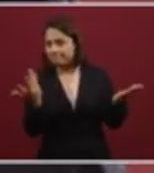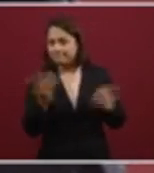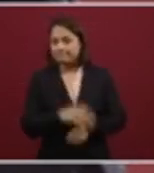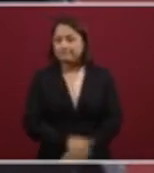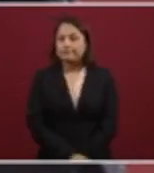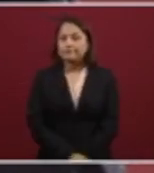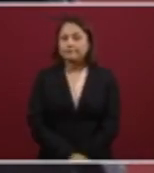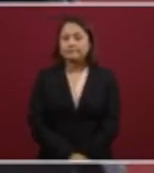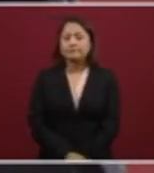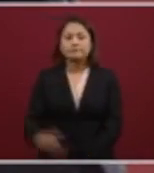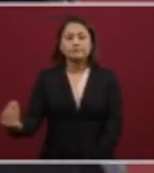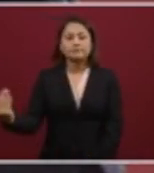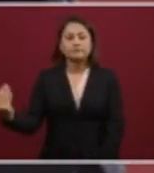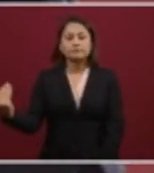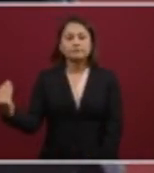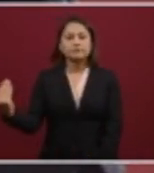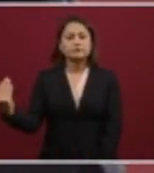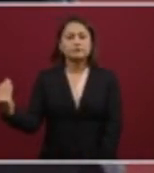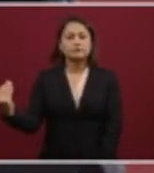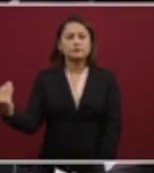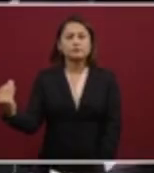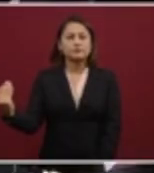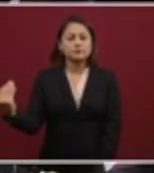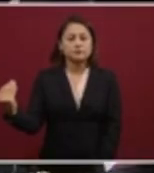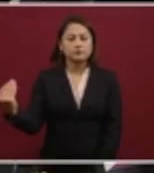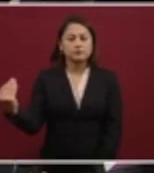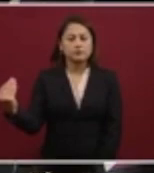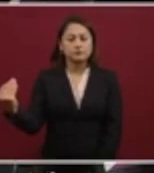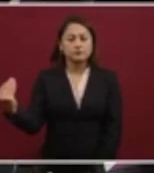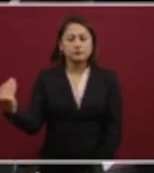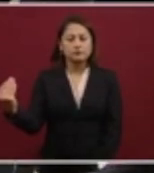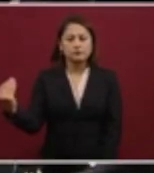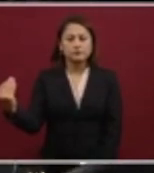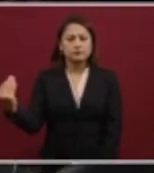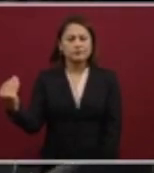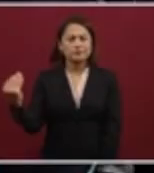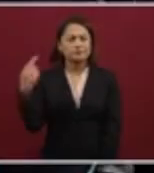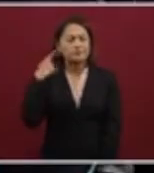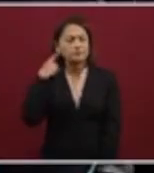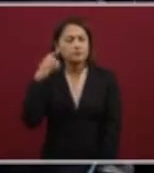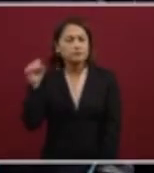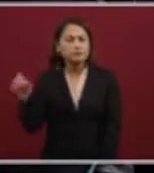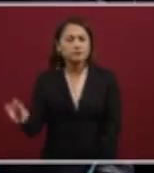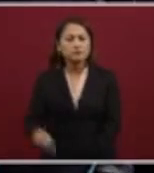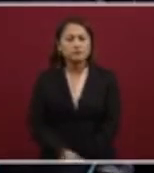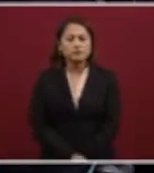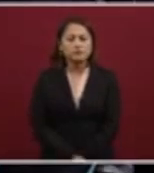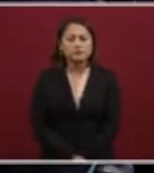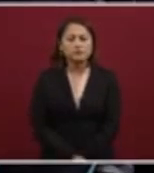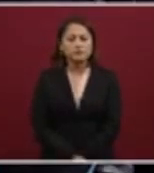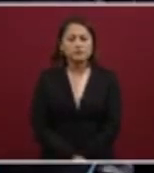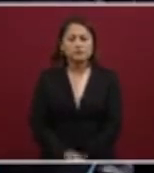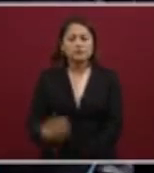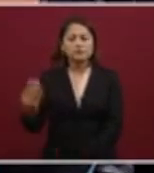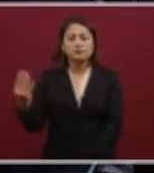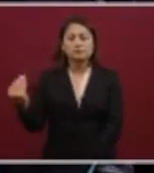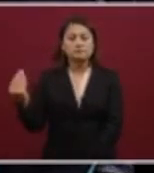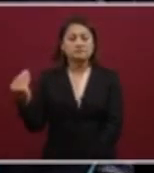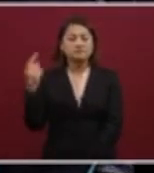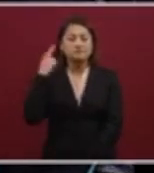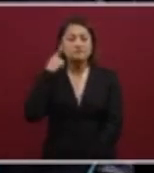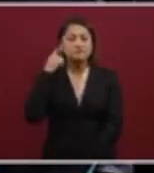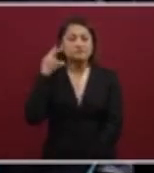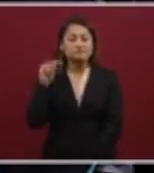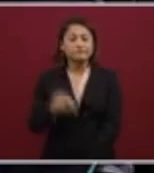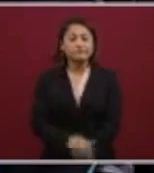jóvenes hubieran sido dados de alta durante el mes de mayo, es un dato comparable. Si estos 400,000 jóvenes son del que